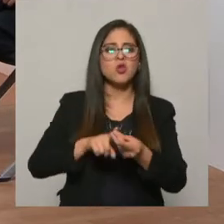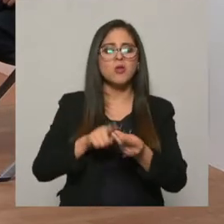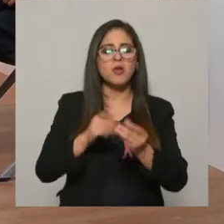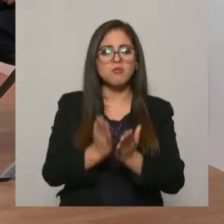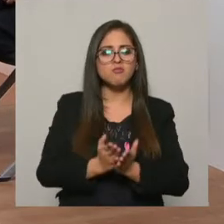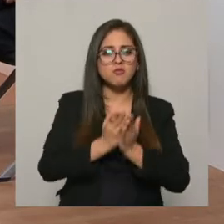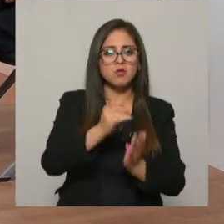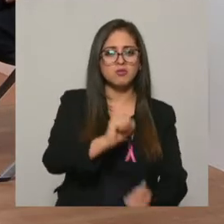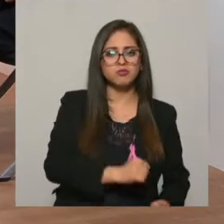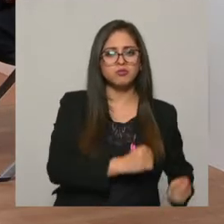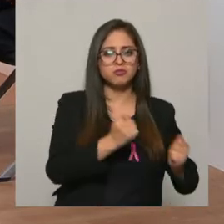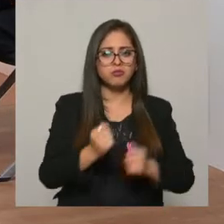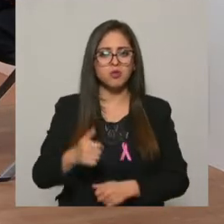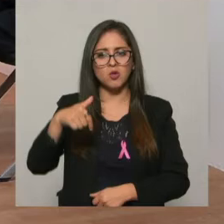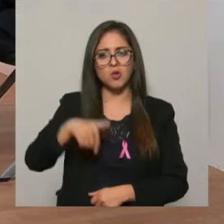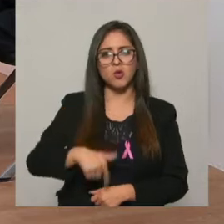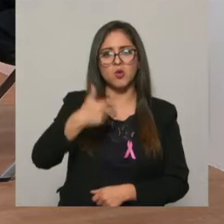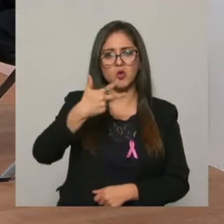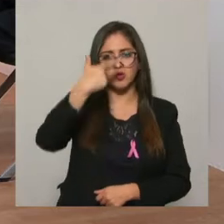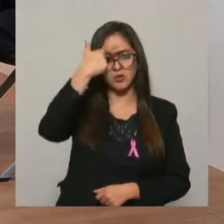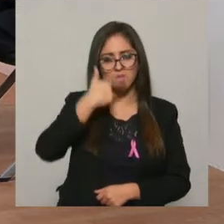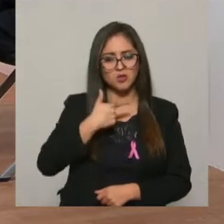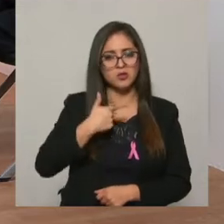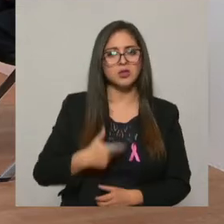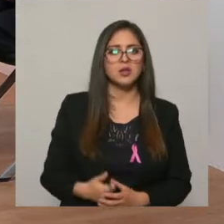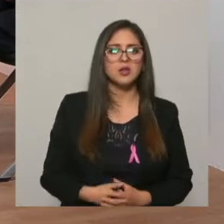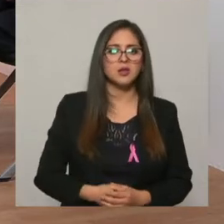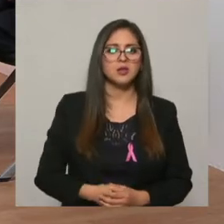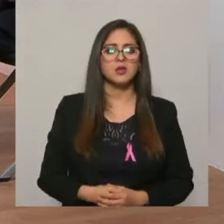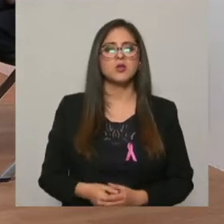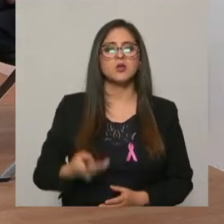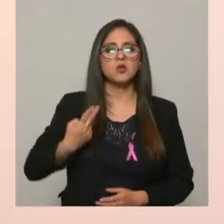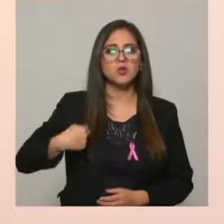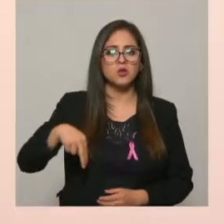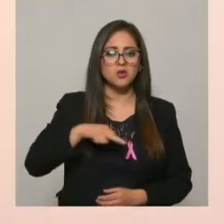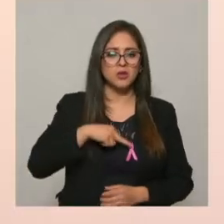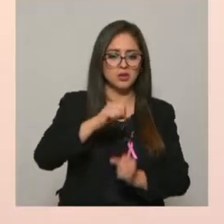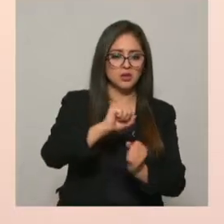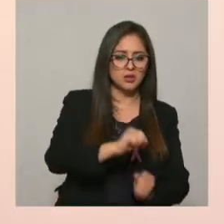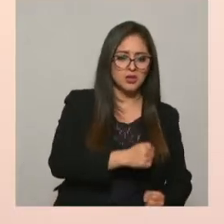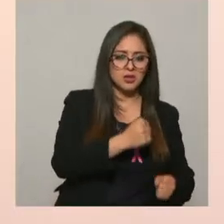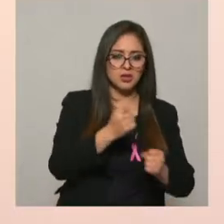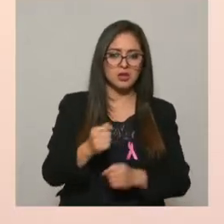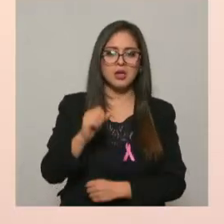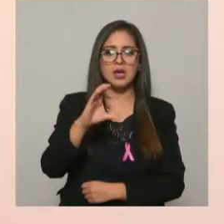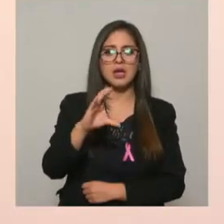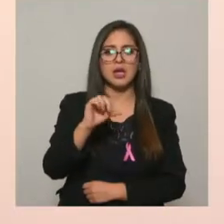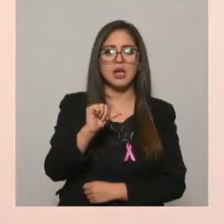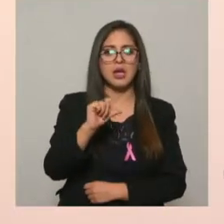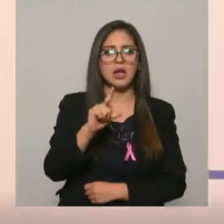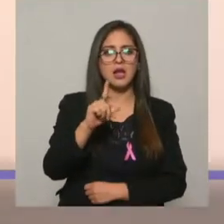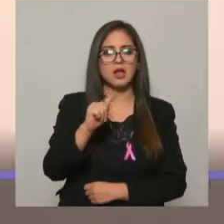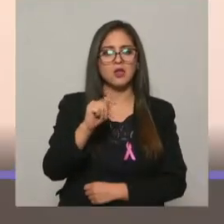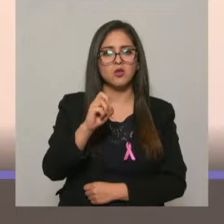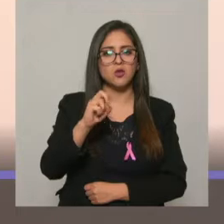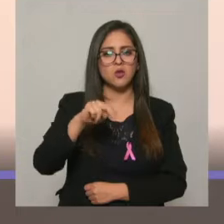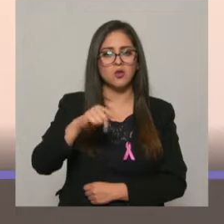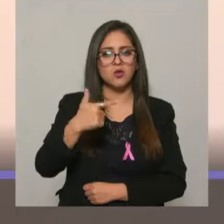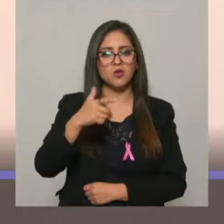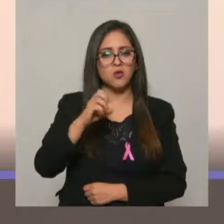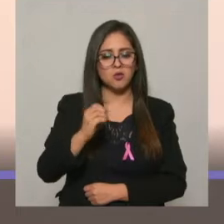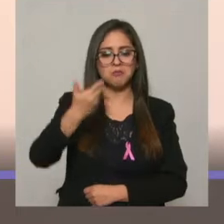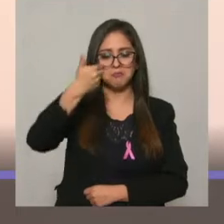presentan hoy a las 8 de la noche. Bueno, pues vamos a estar en el embarcadero de Caltongo y pues mi personaje es